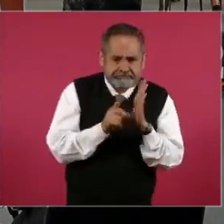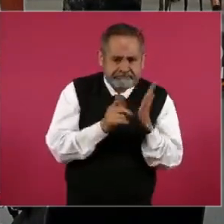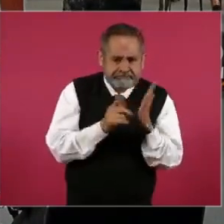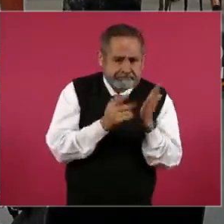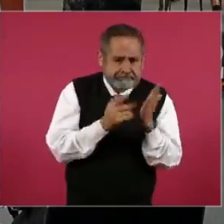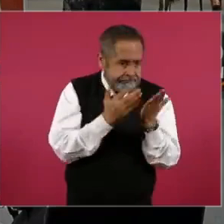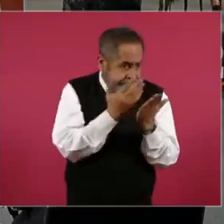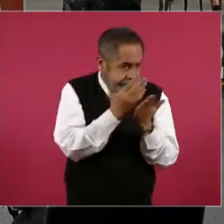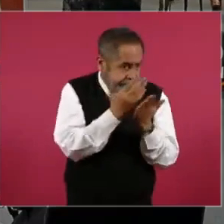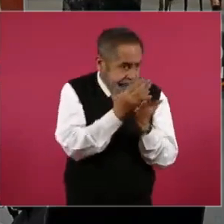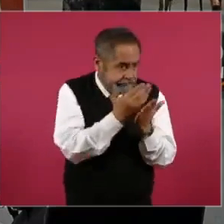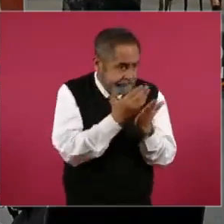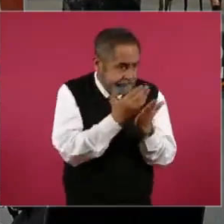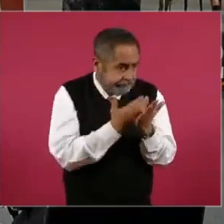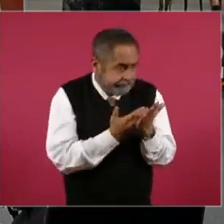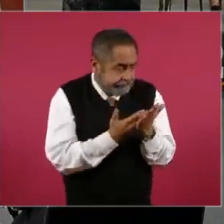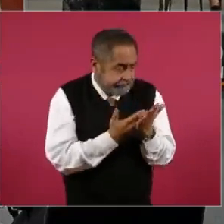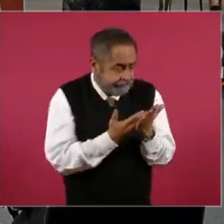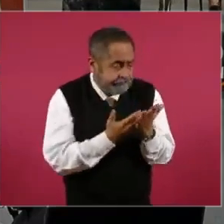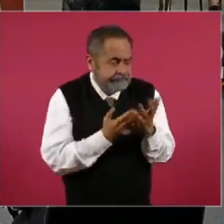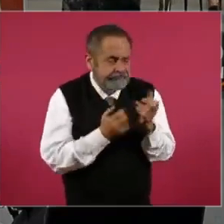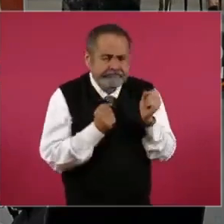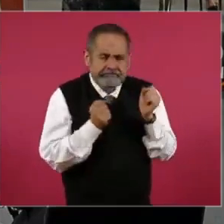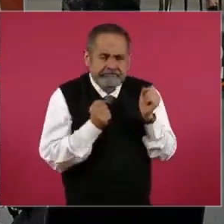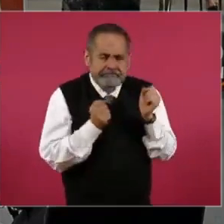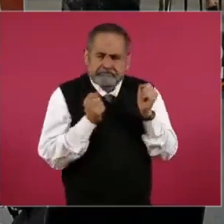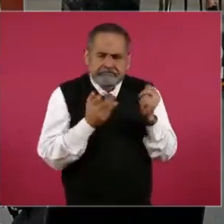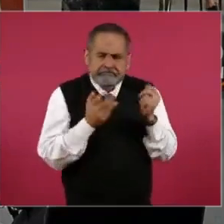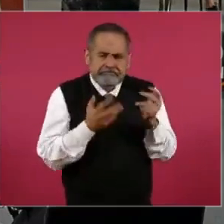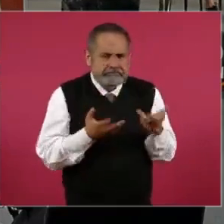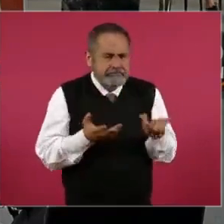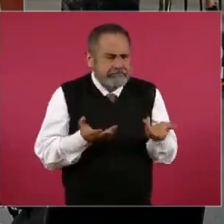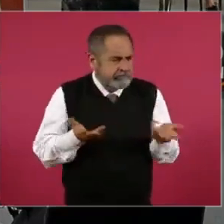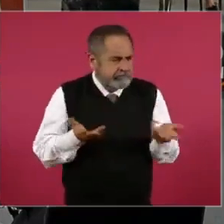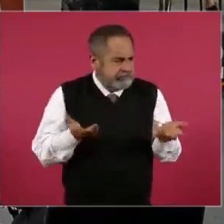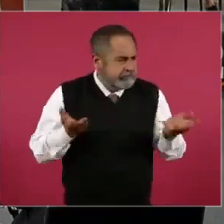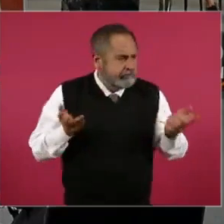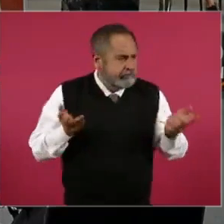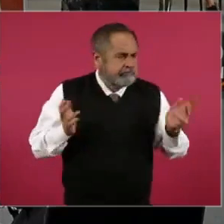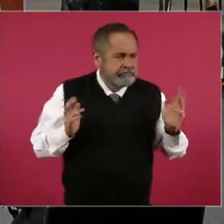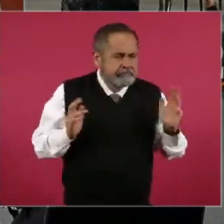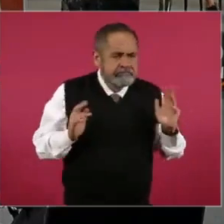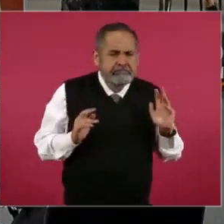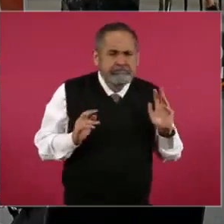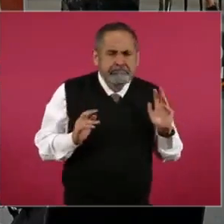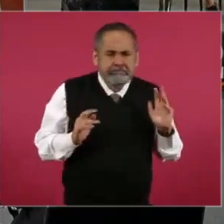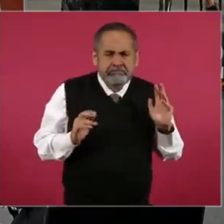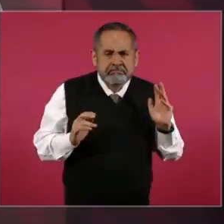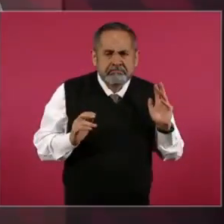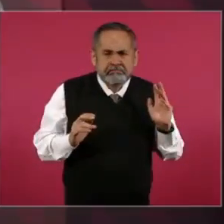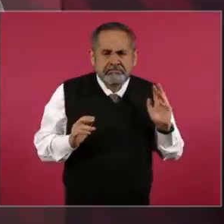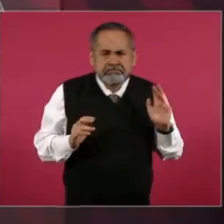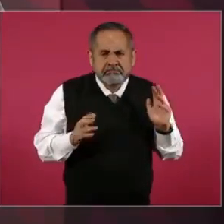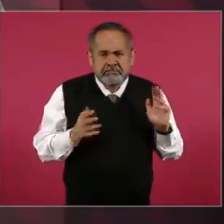del azar, de una insaculación le llama, o sea, una tómbola? O sea, ¿en